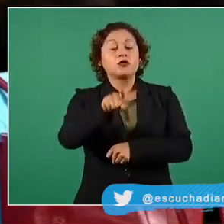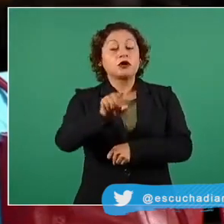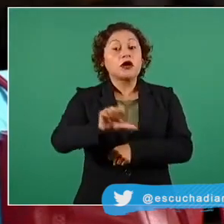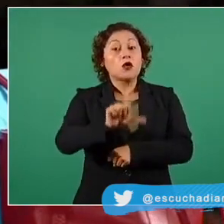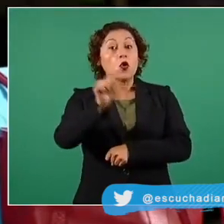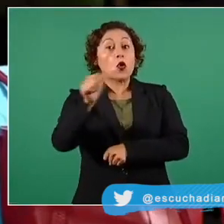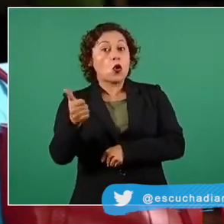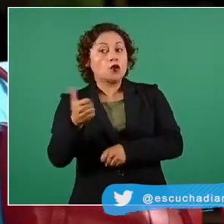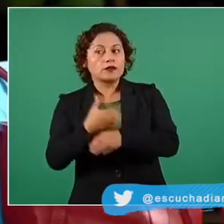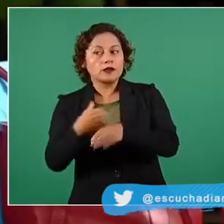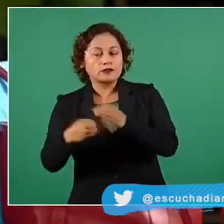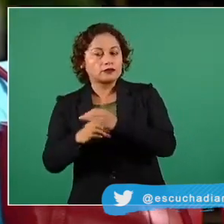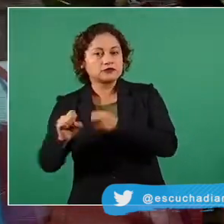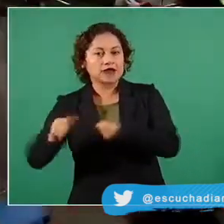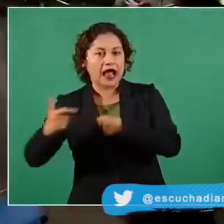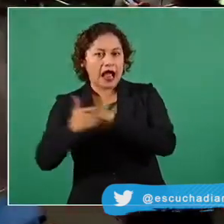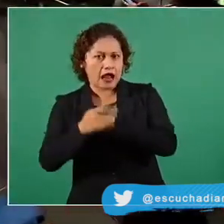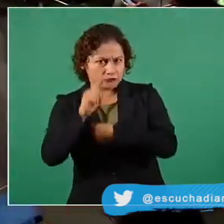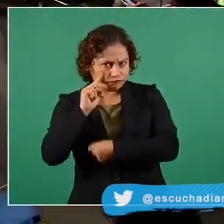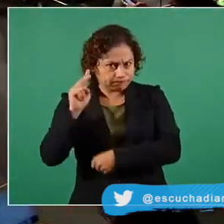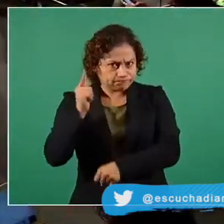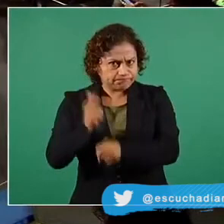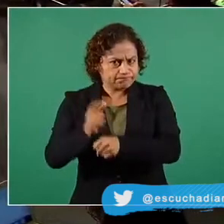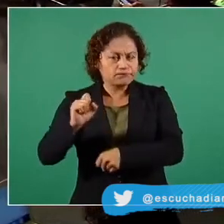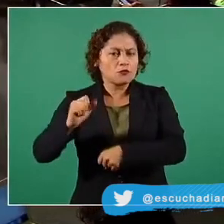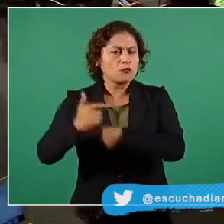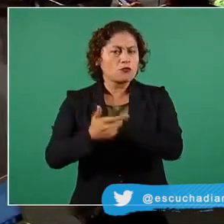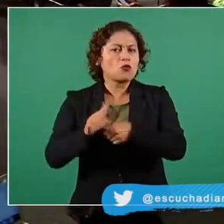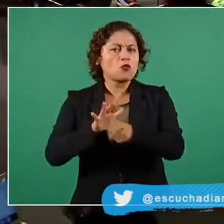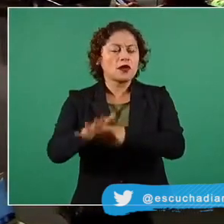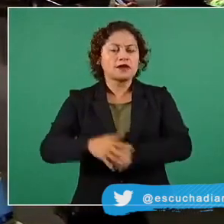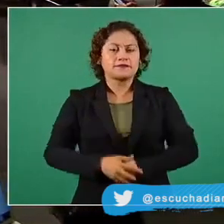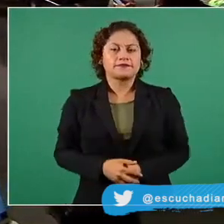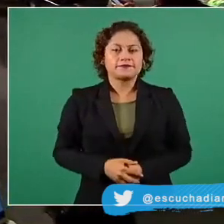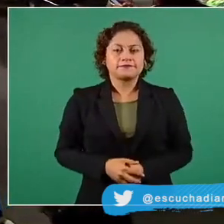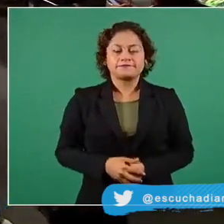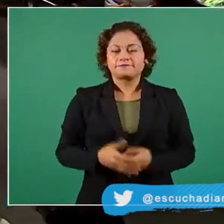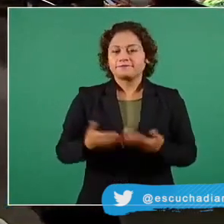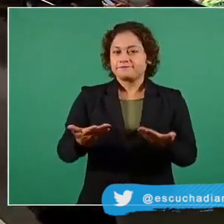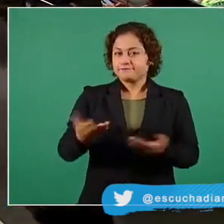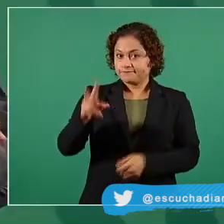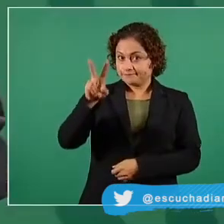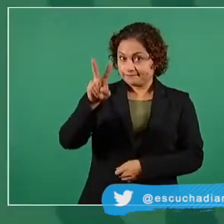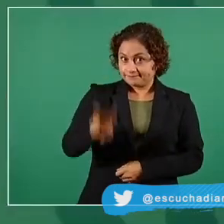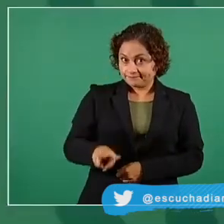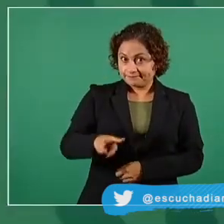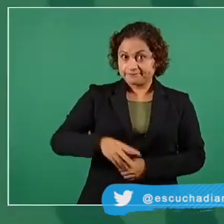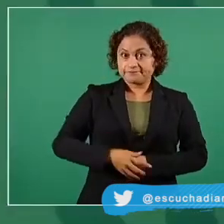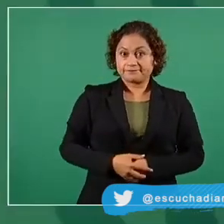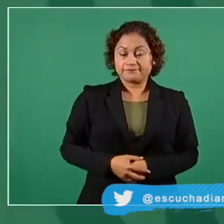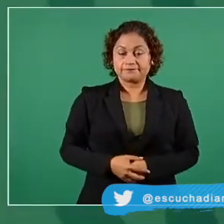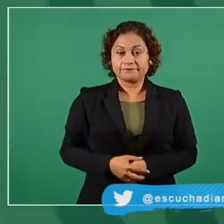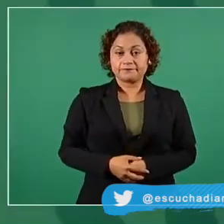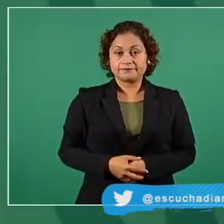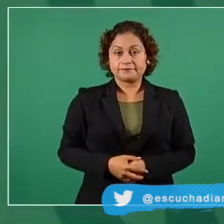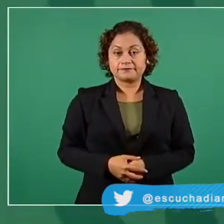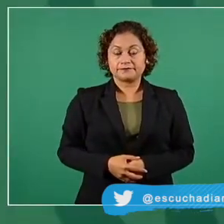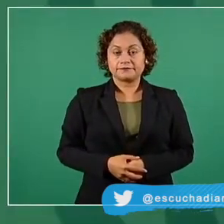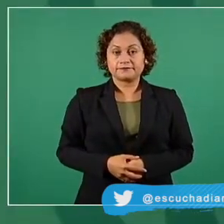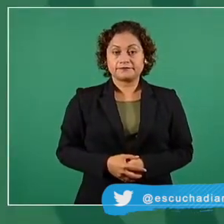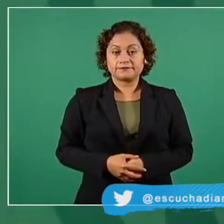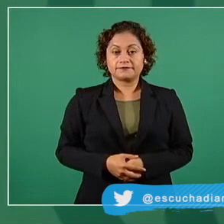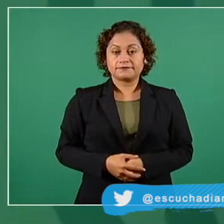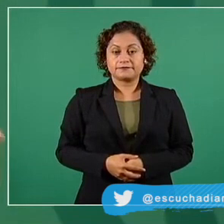Noruega propusiera nuestro país y el gobierno de México que encabeza el presidente Andrés Manuel López Obrador aceptara, con la finalidad de que